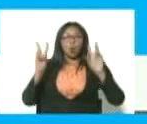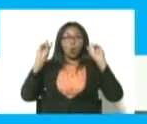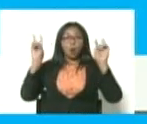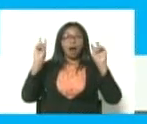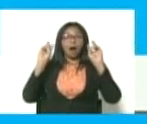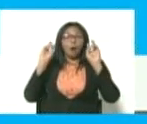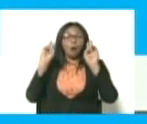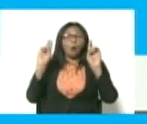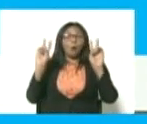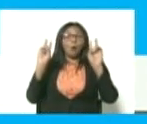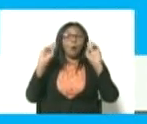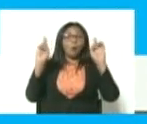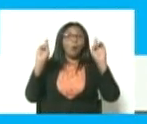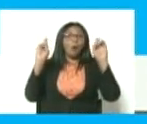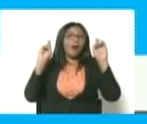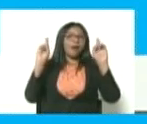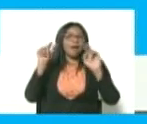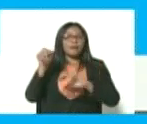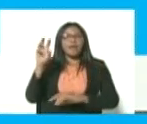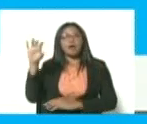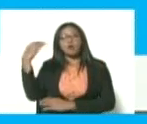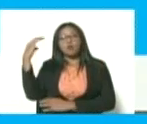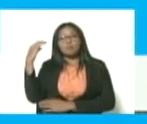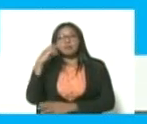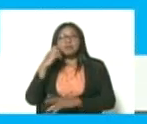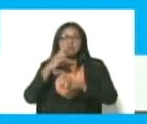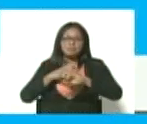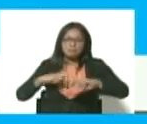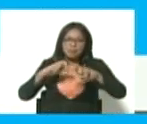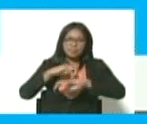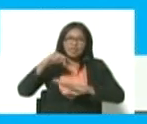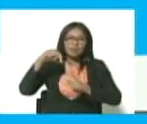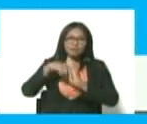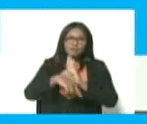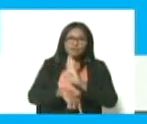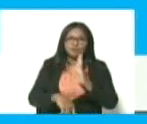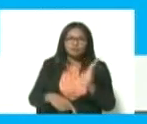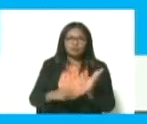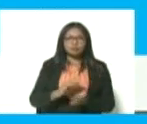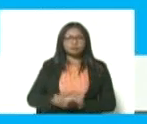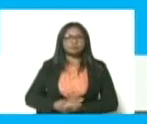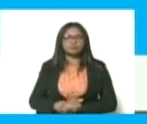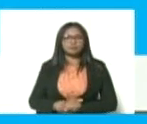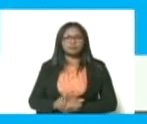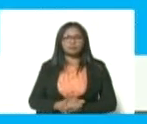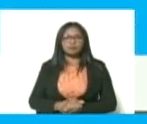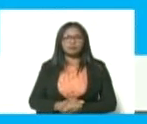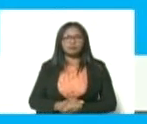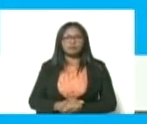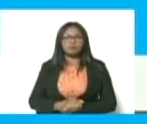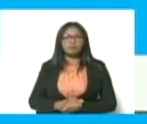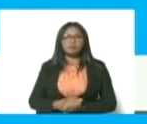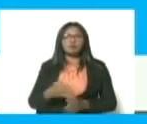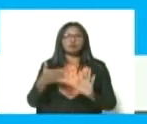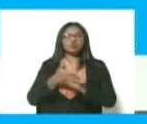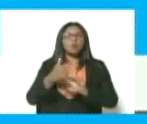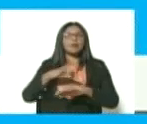día haya una investigación independiente sobre Iván